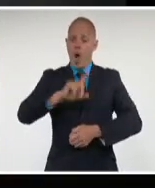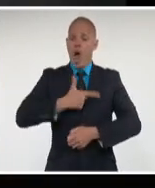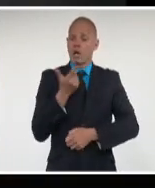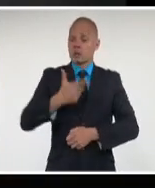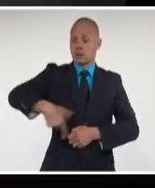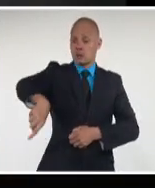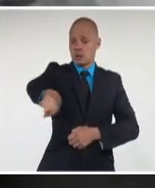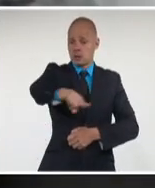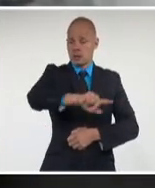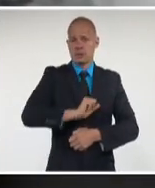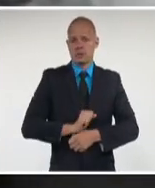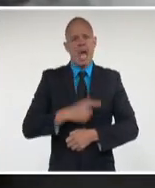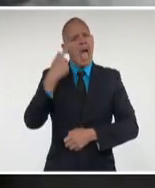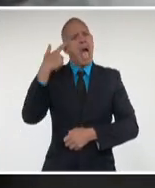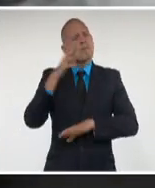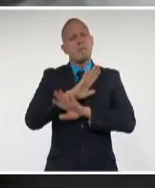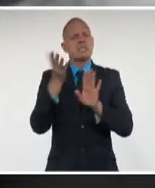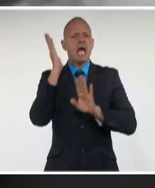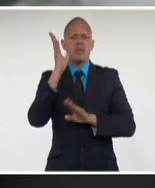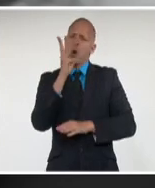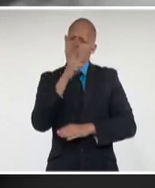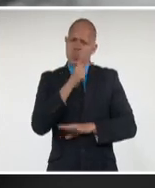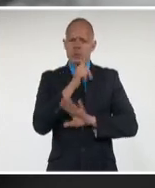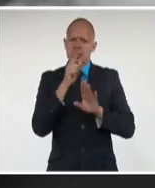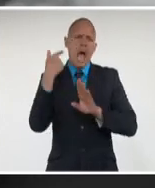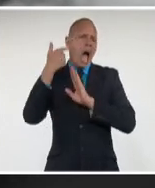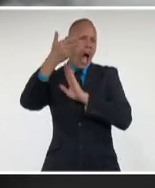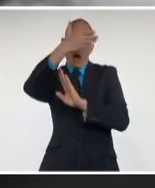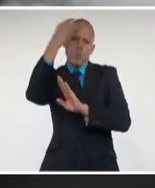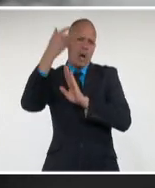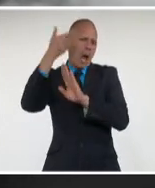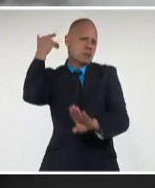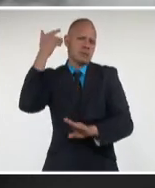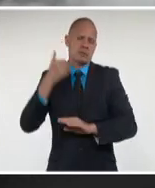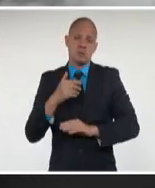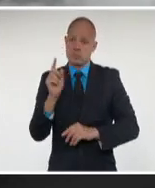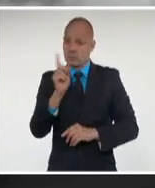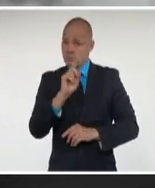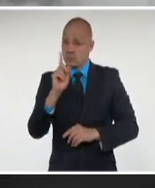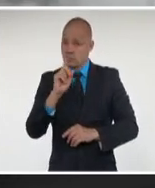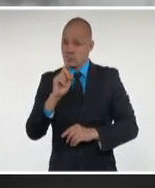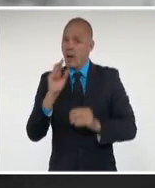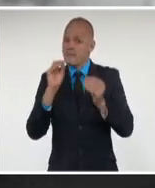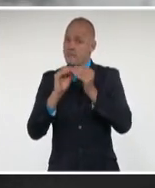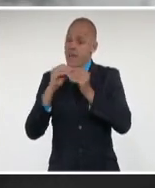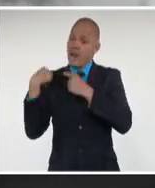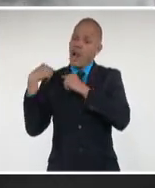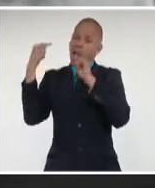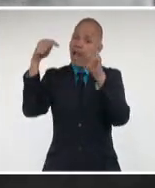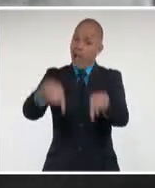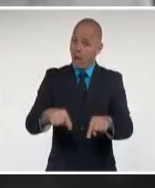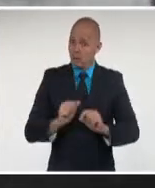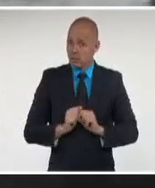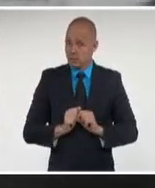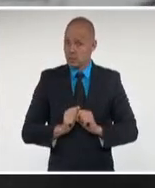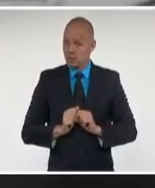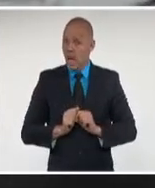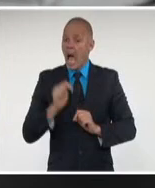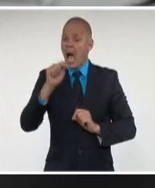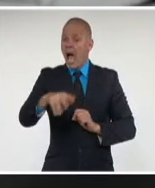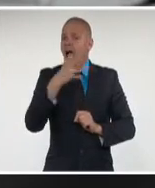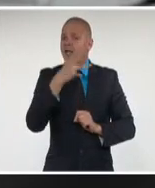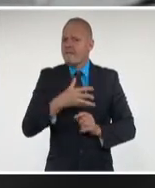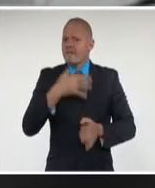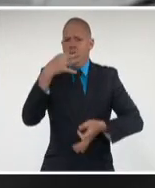momento histórico, es y siempre ha sido un error. El líder de la Revolución Cubana habló efectivamente a